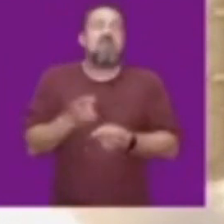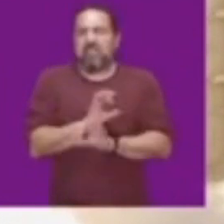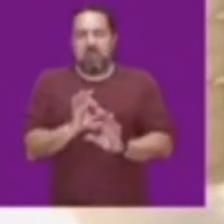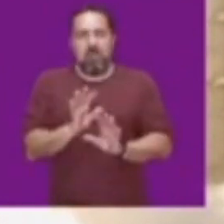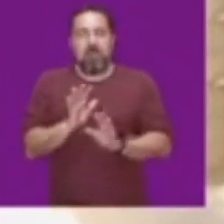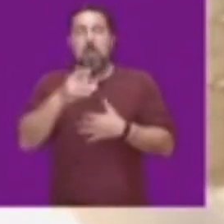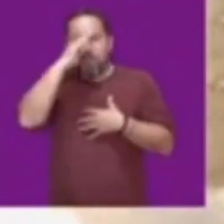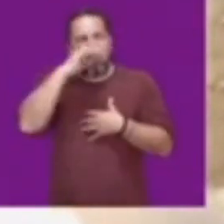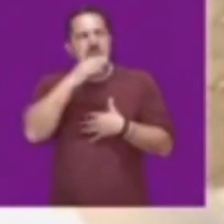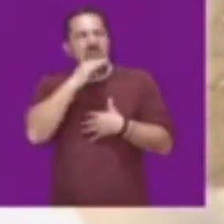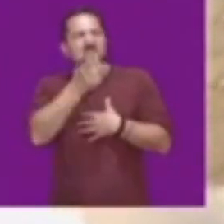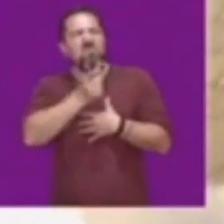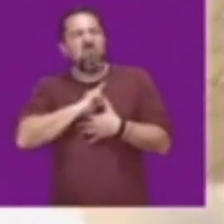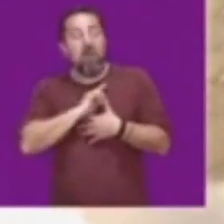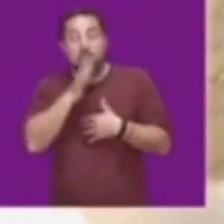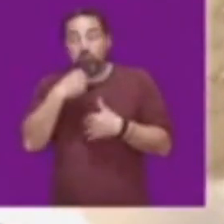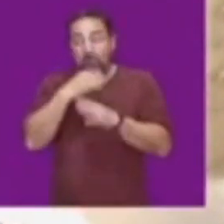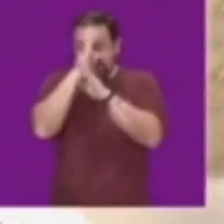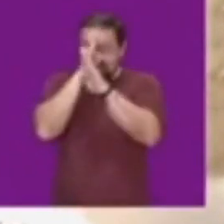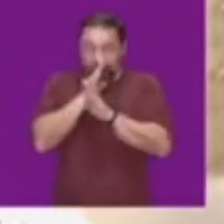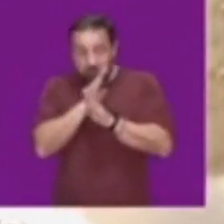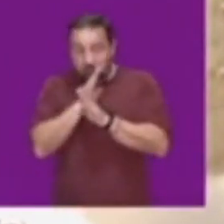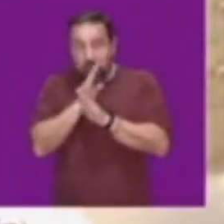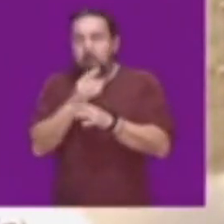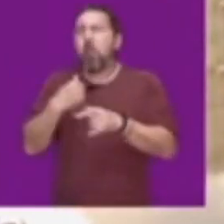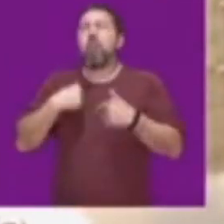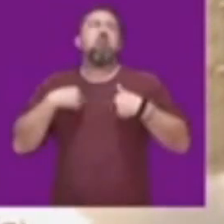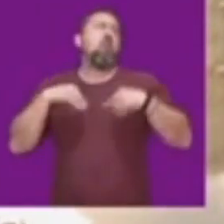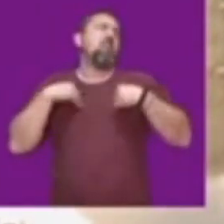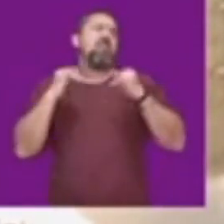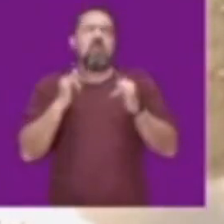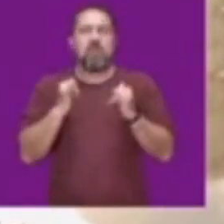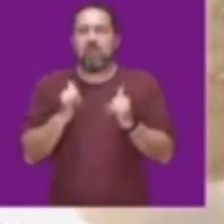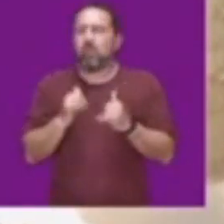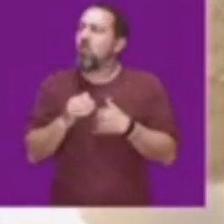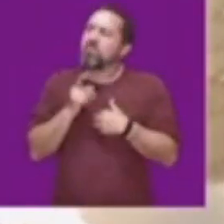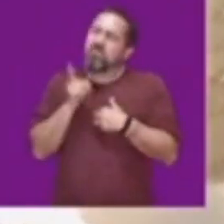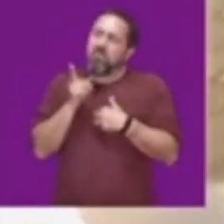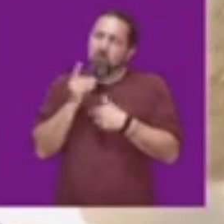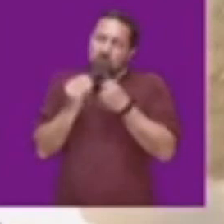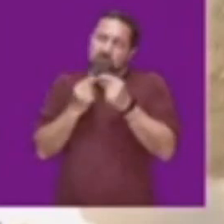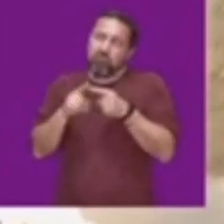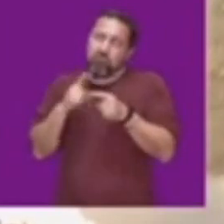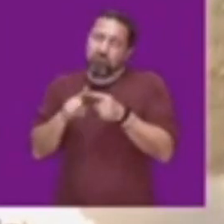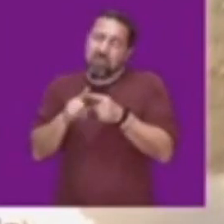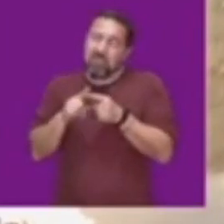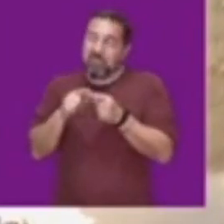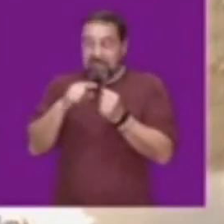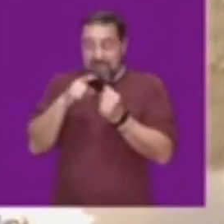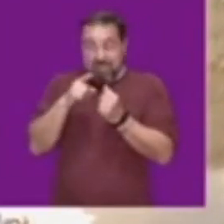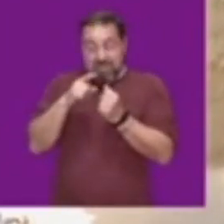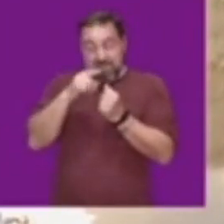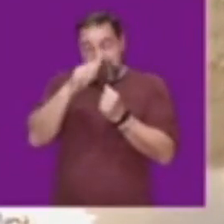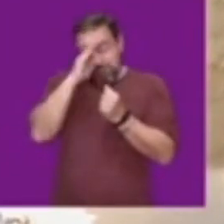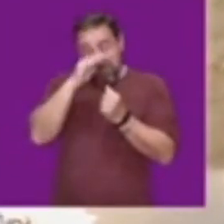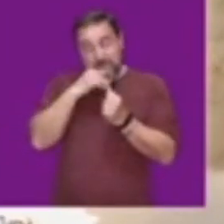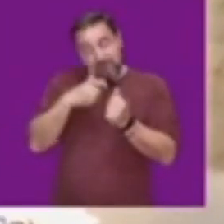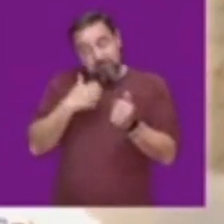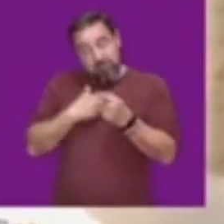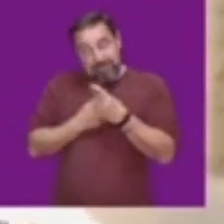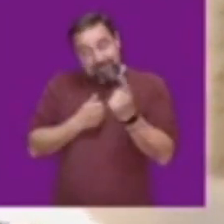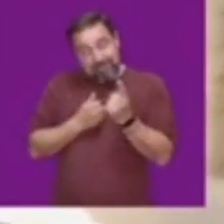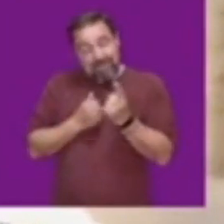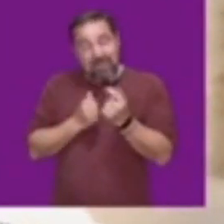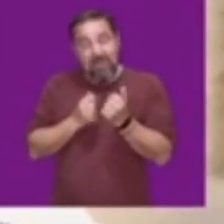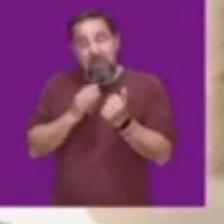enfada cuando me escondo, pero yo me divierto de lo lindo. ¿Tú haces cosas a veces que a tu padre le